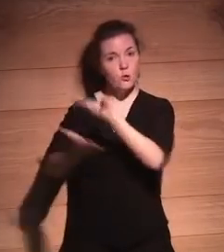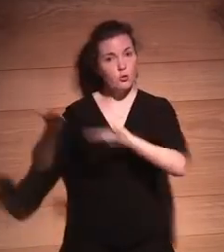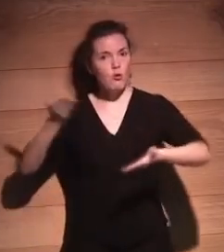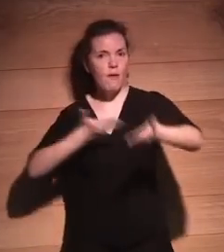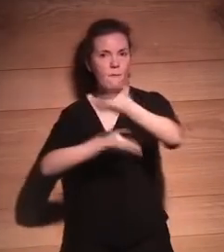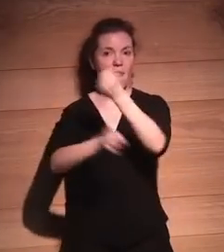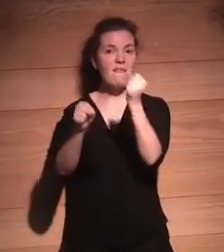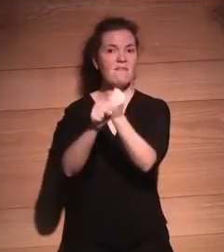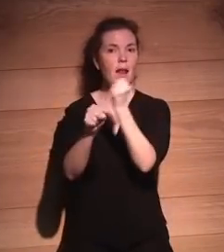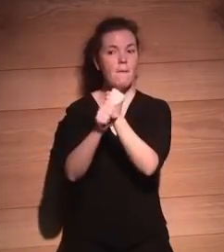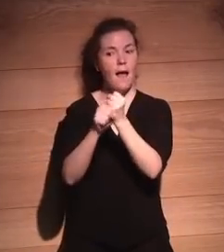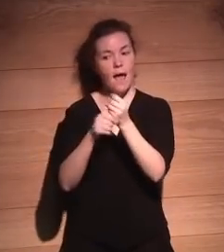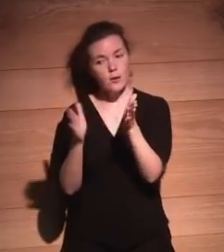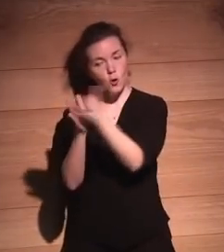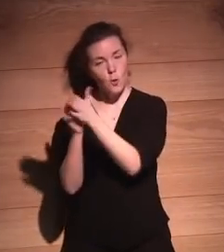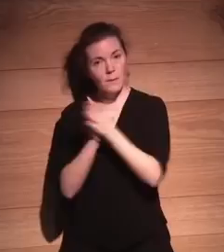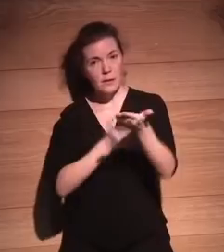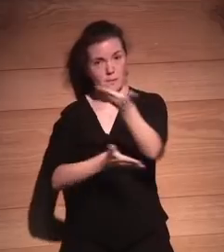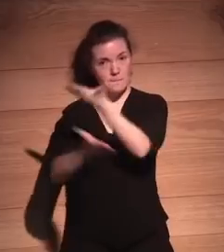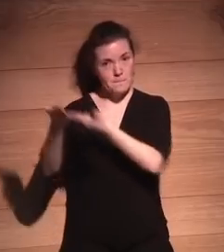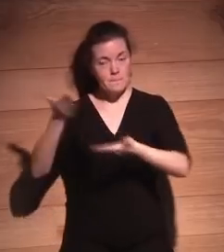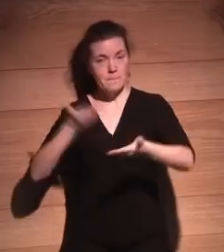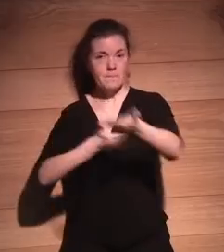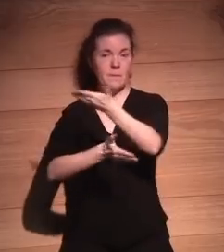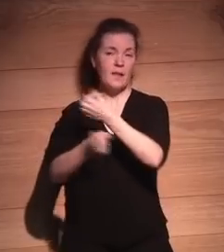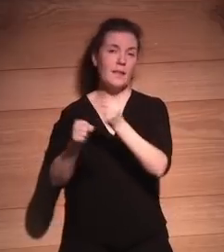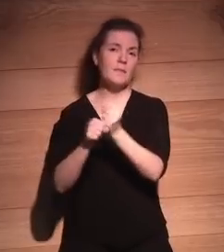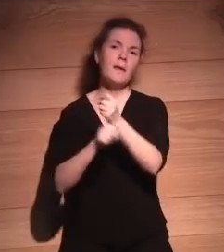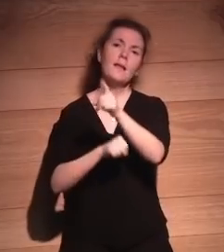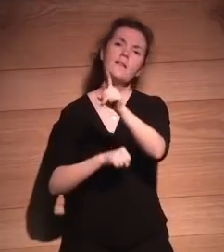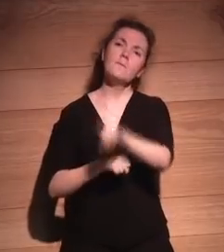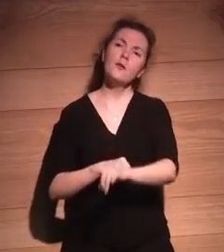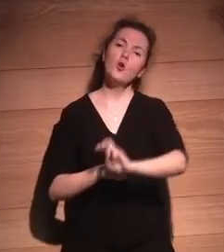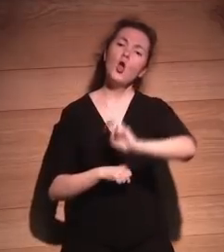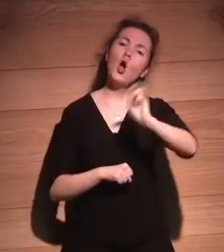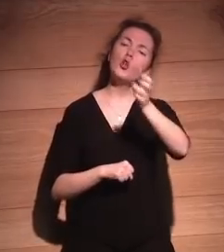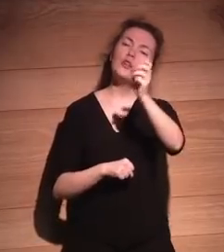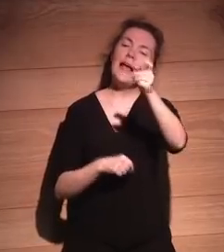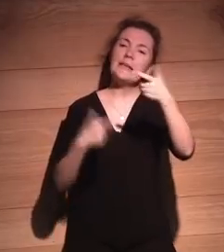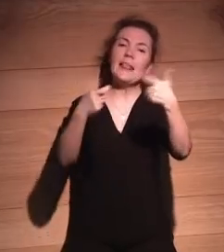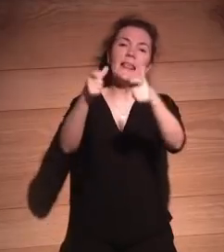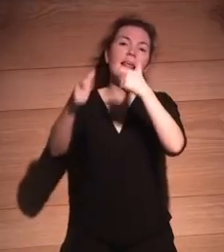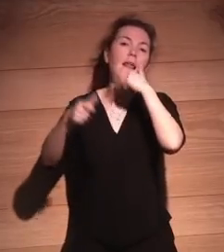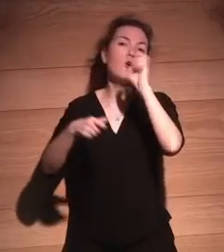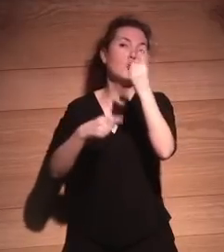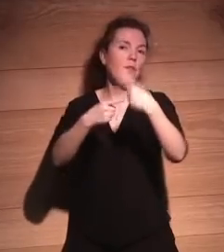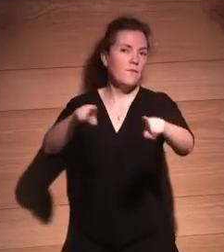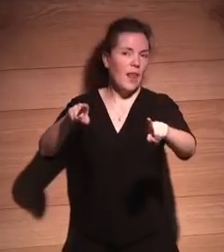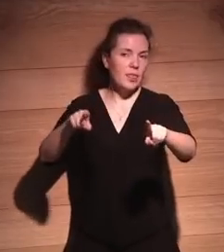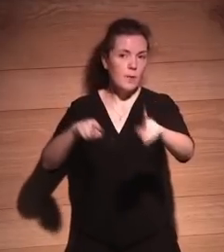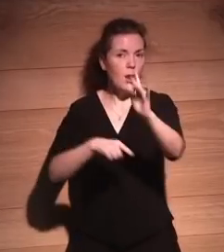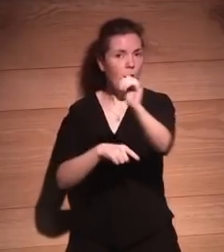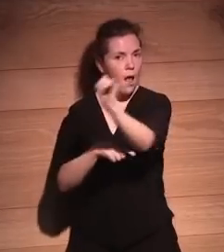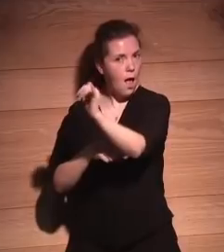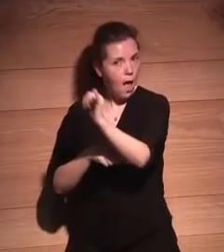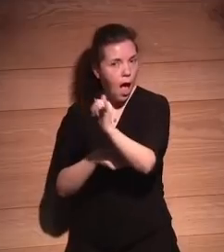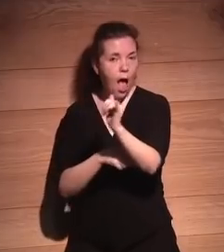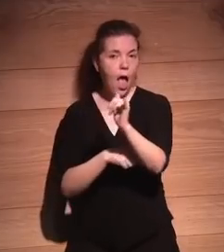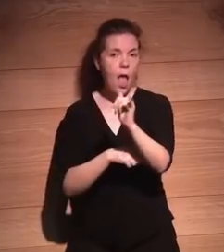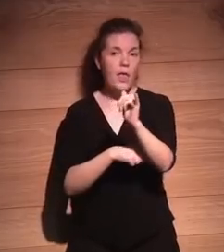de trabajar entre nosotros y de trabajar también con otros terceros que existen en